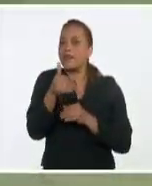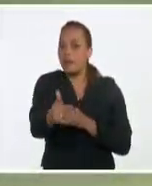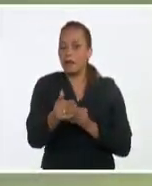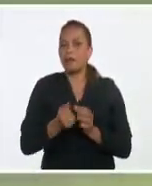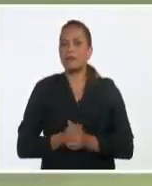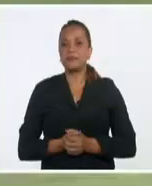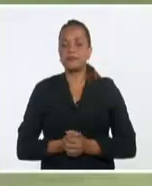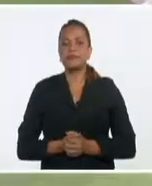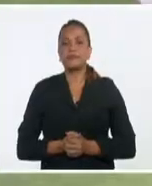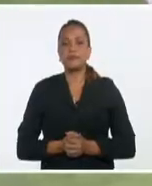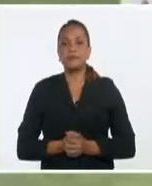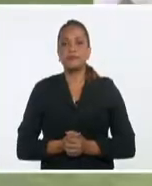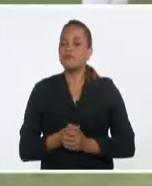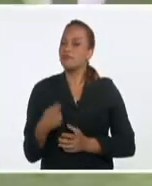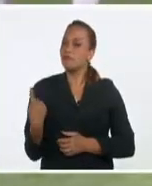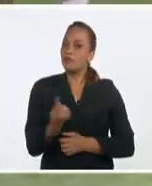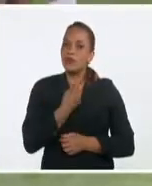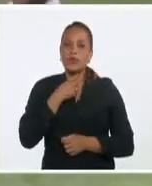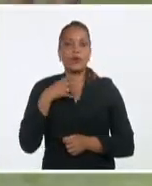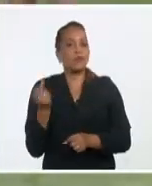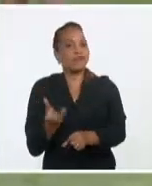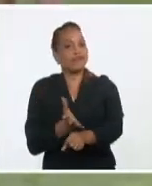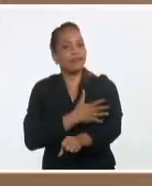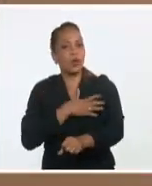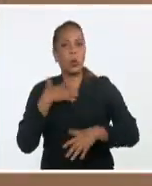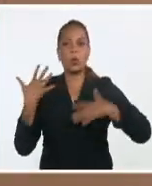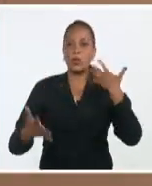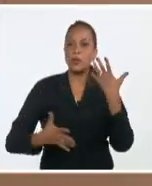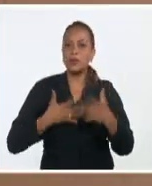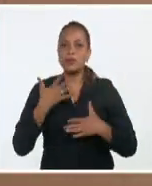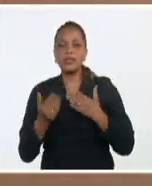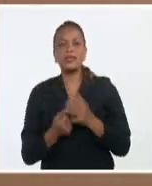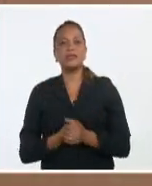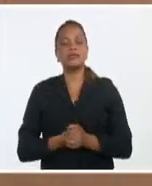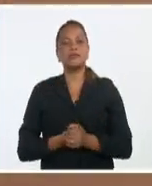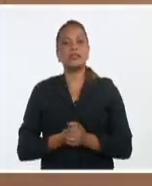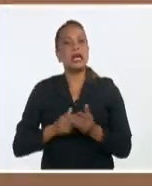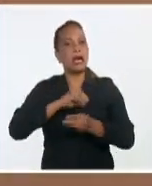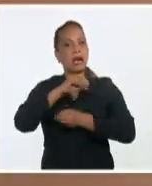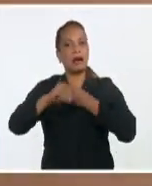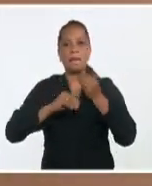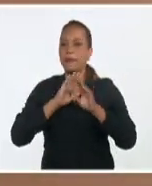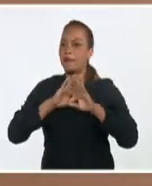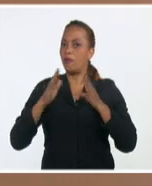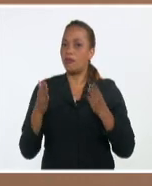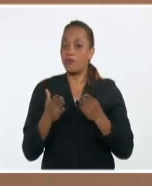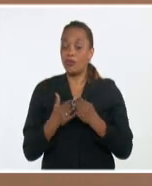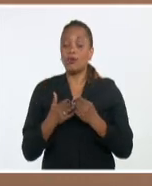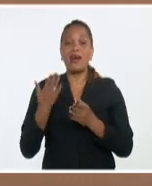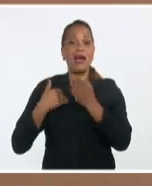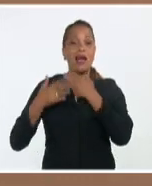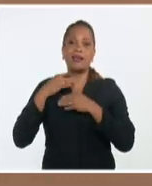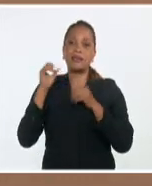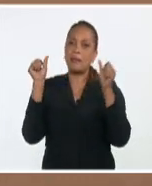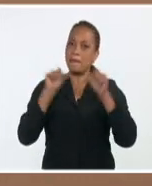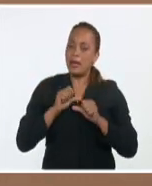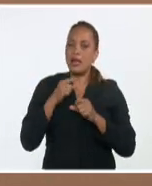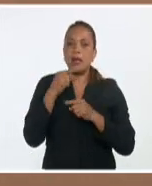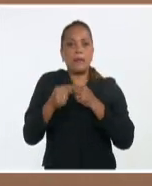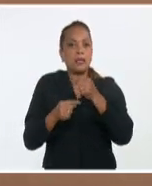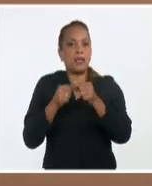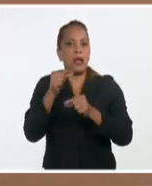bueno, muy contento por esta victoria. Creo que se ha roto una dinámica que venía muy pesada de hace mucho tiempo, de pasan los minutos,